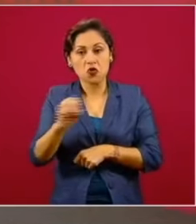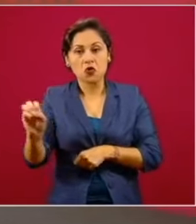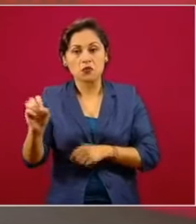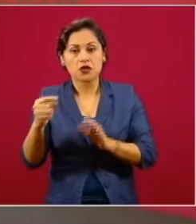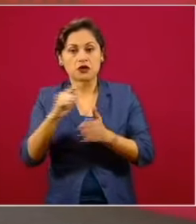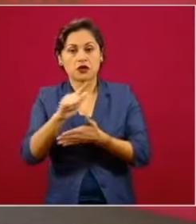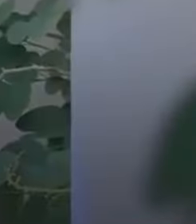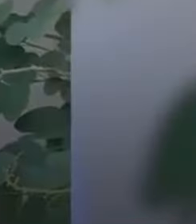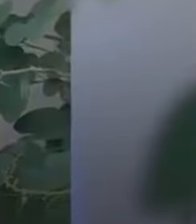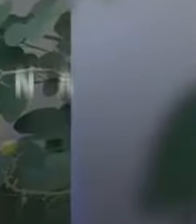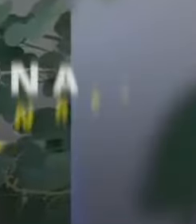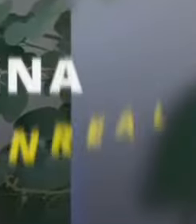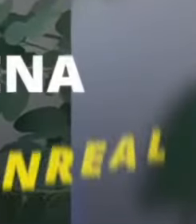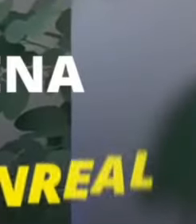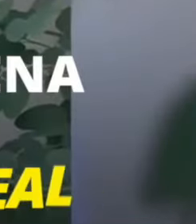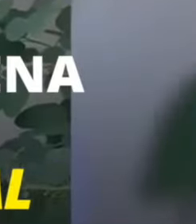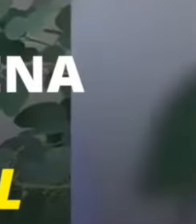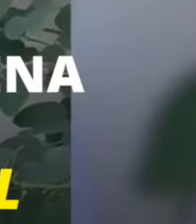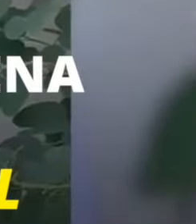nuestros patrimonios.